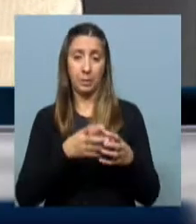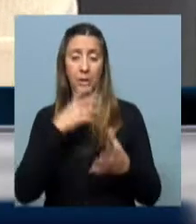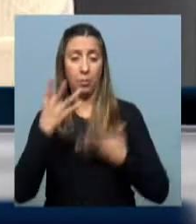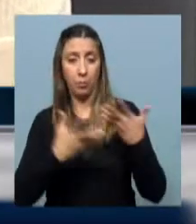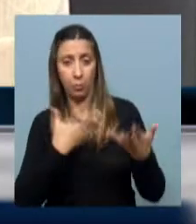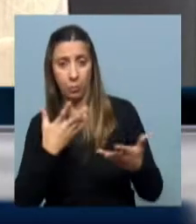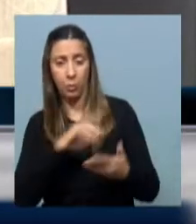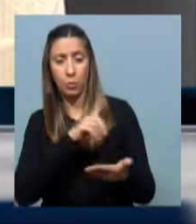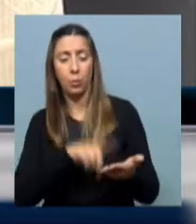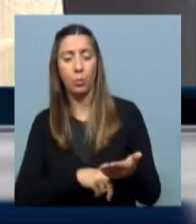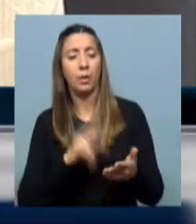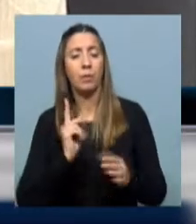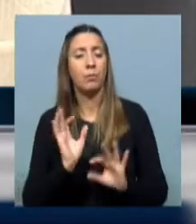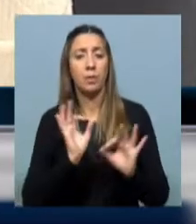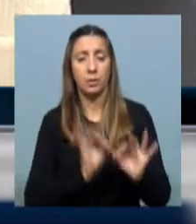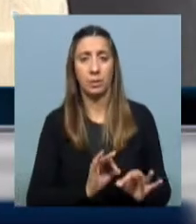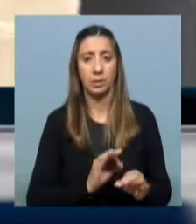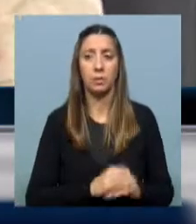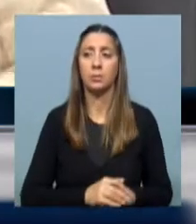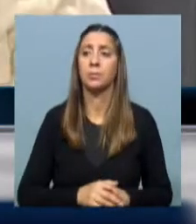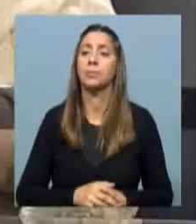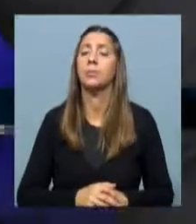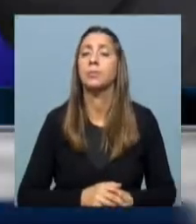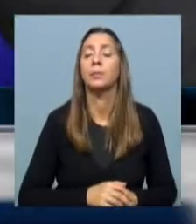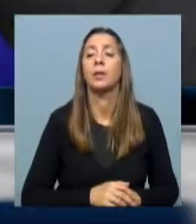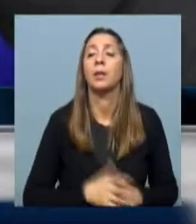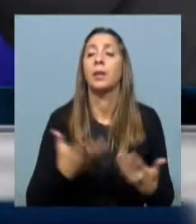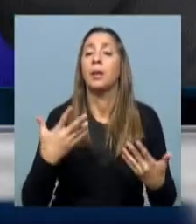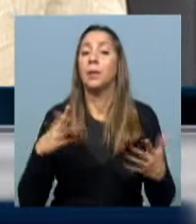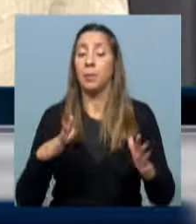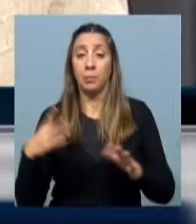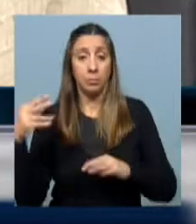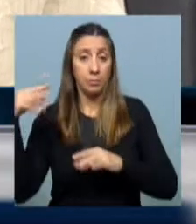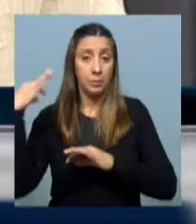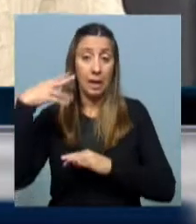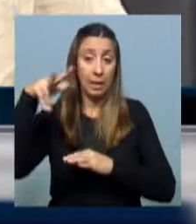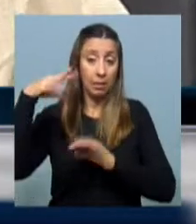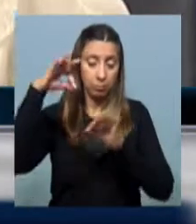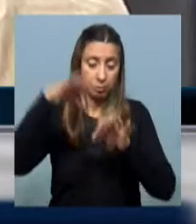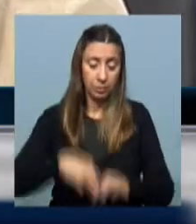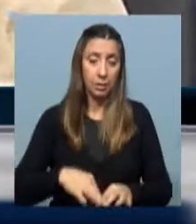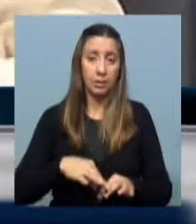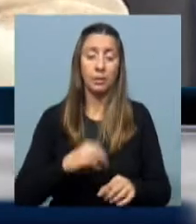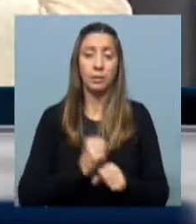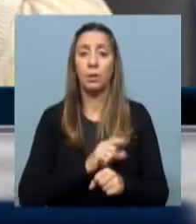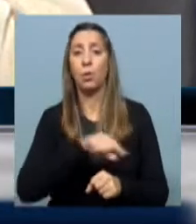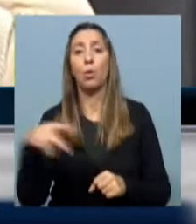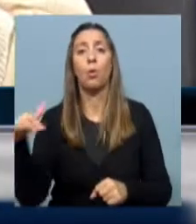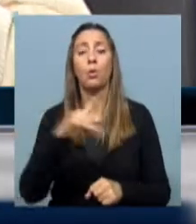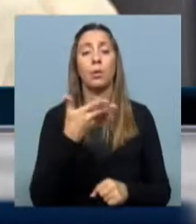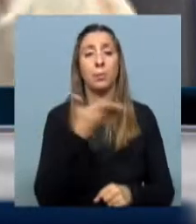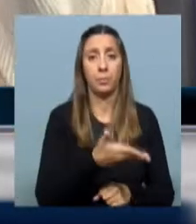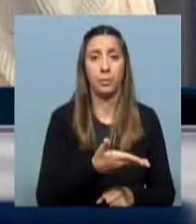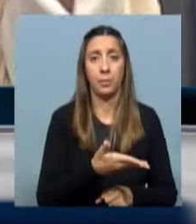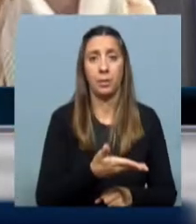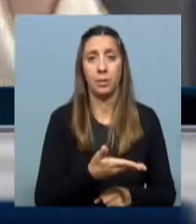está demasiado alto en la sierra, pueden bajar y trabajar allí. Y el otro avión que habíamos pedido